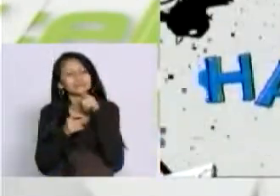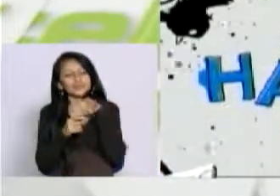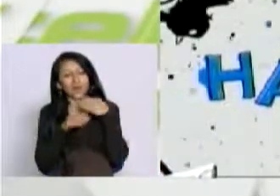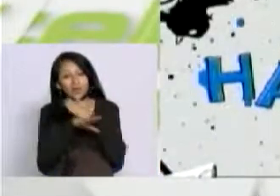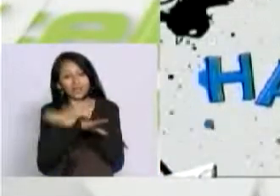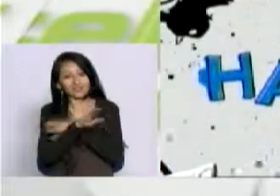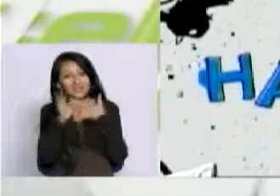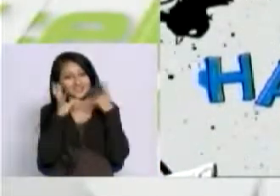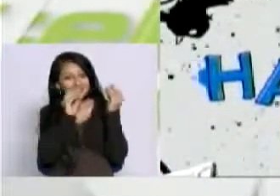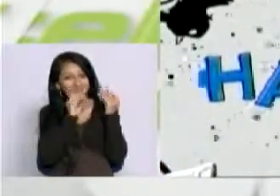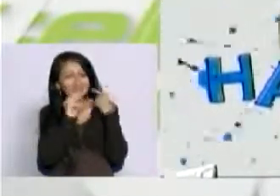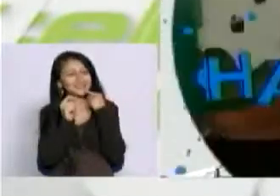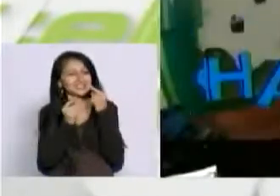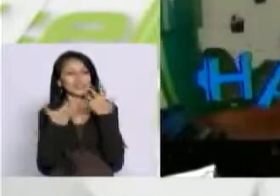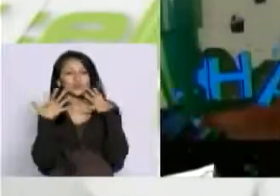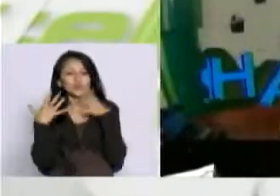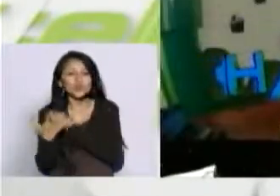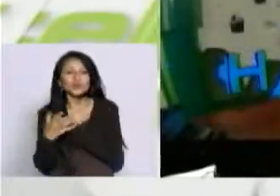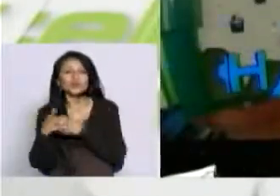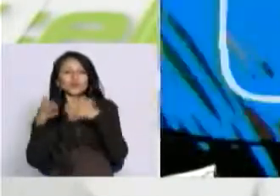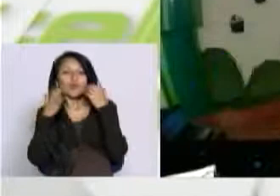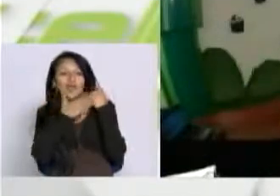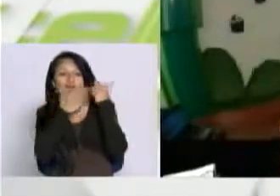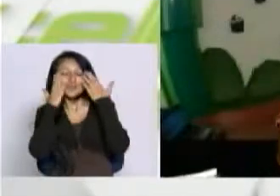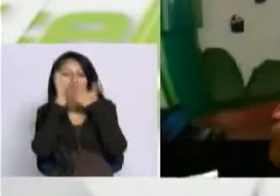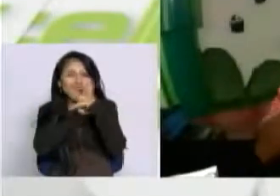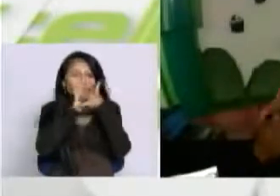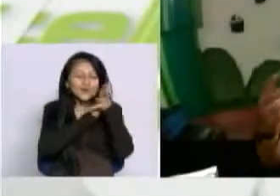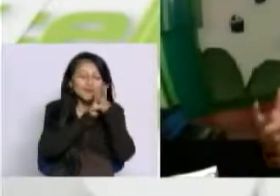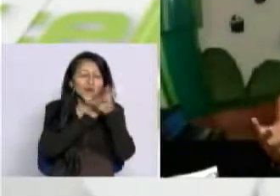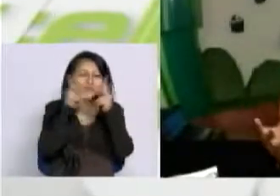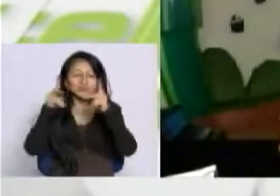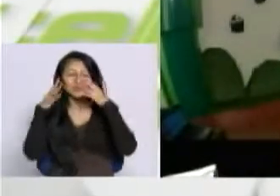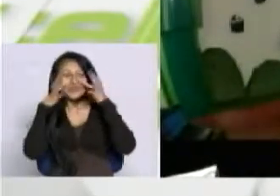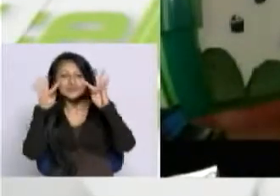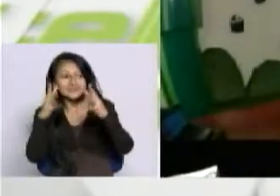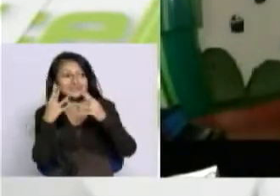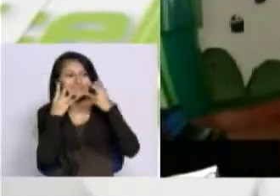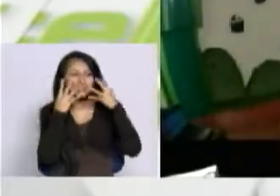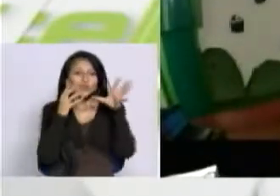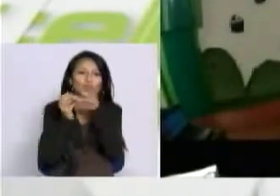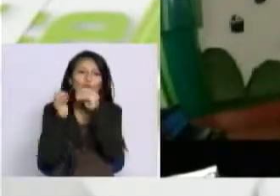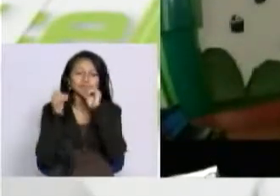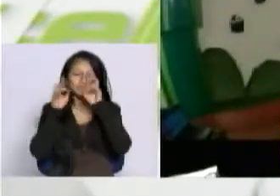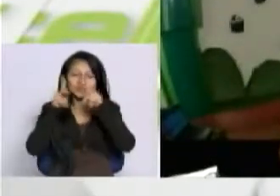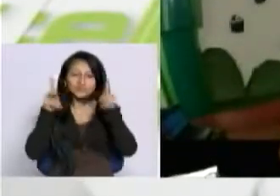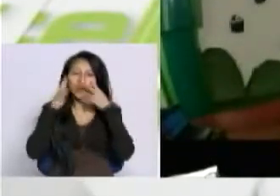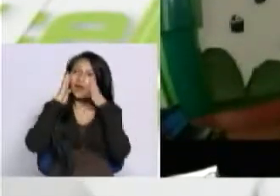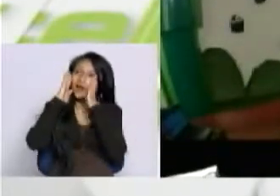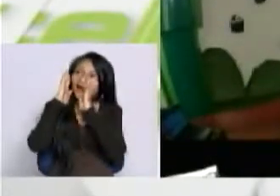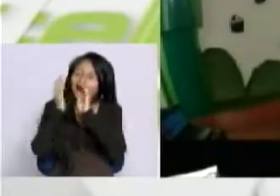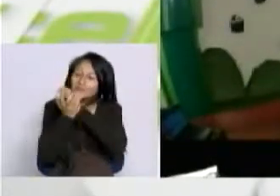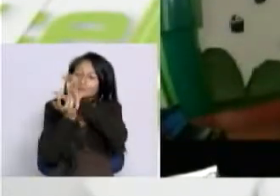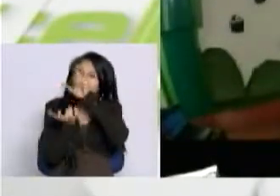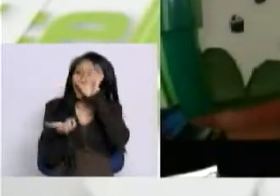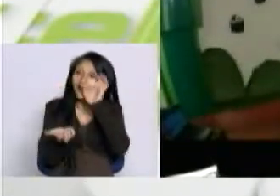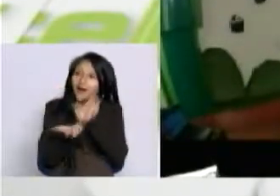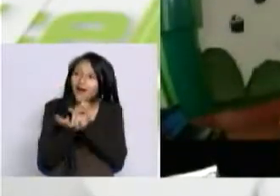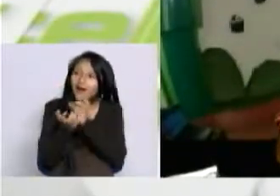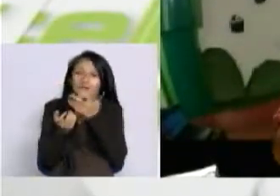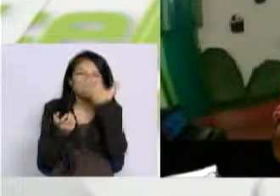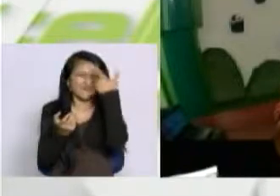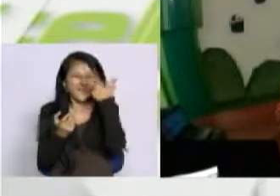decía antes de los BTRs, estamos en una campaña de expectativa. Queremos llamar la atención de todas las personas, de todos nuestros televidentes a través de las